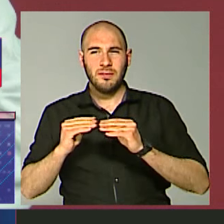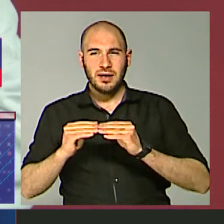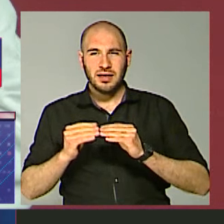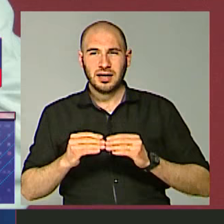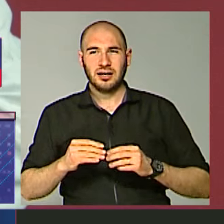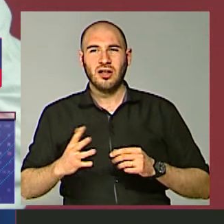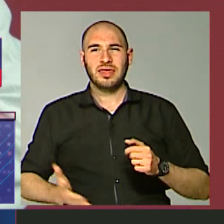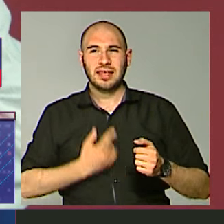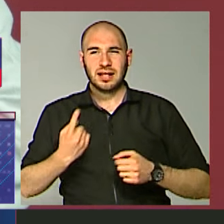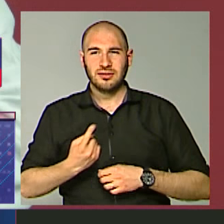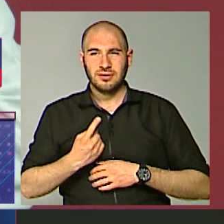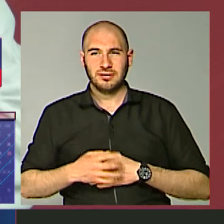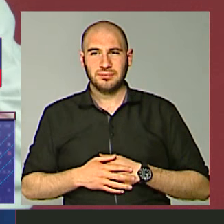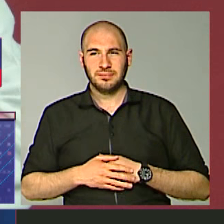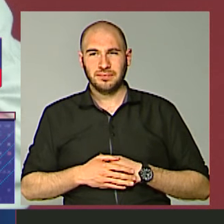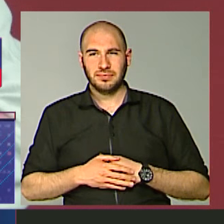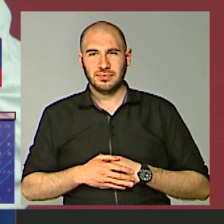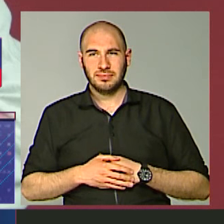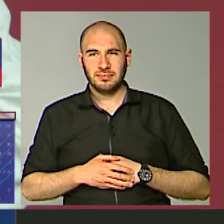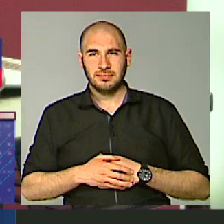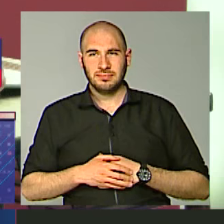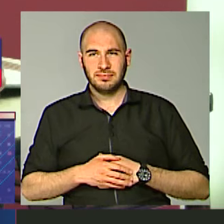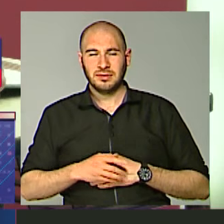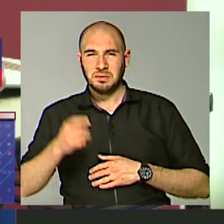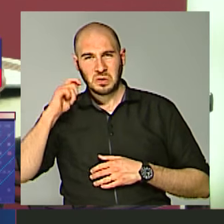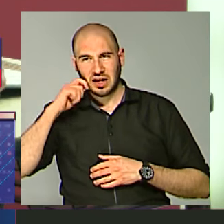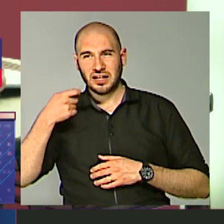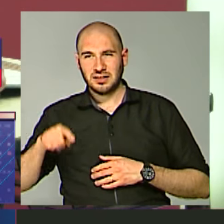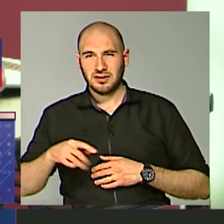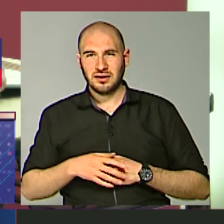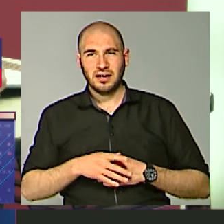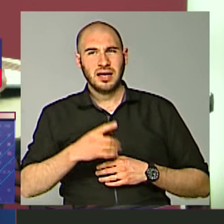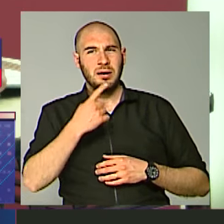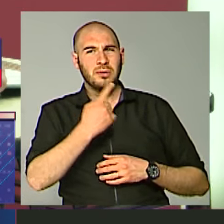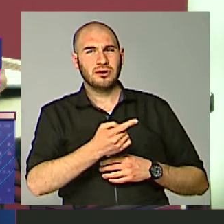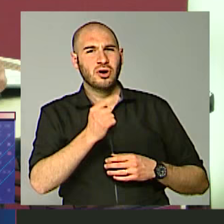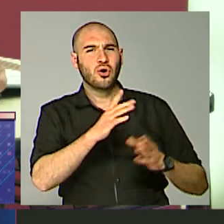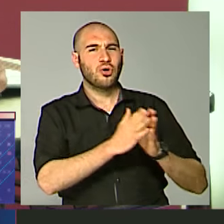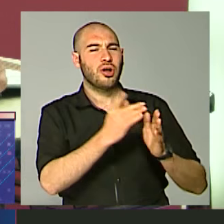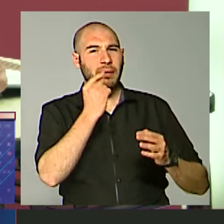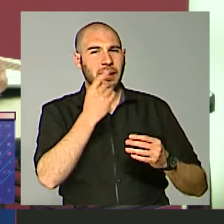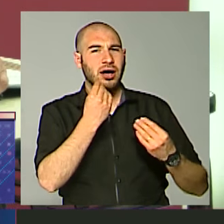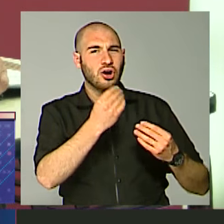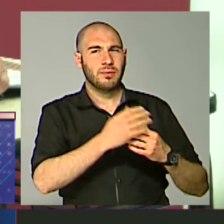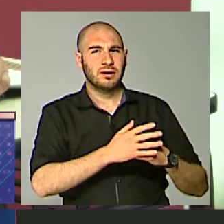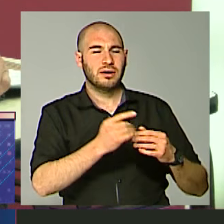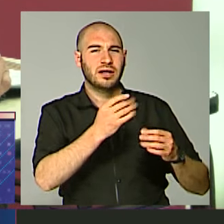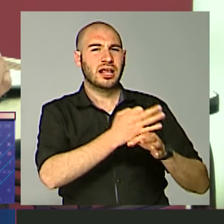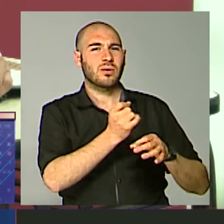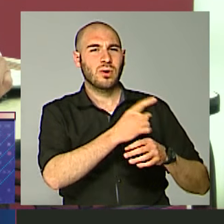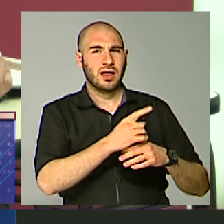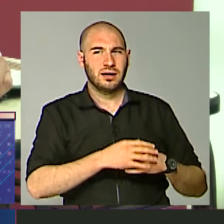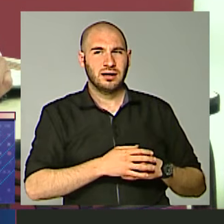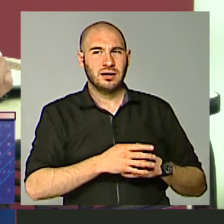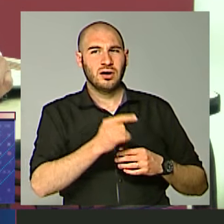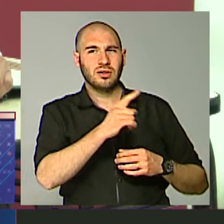los directivos, es todo muy, muy bonito. ¿Cómo es el contacto con los papás de la escuela, de los alumnos